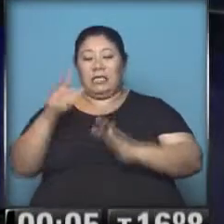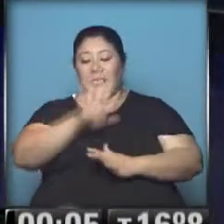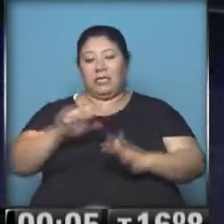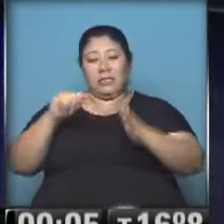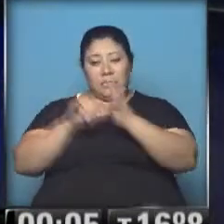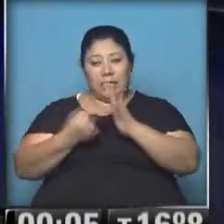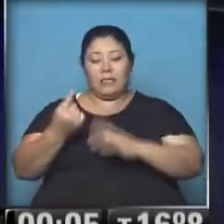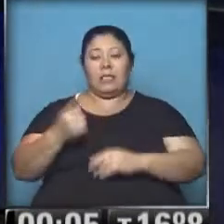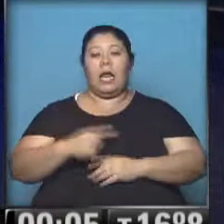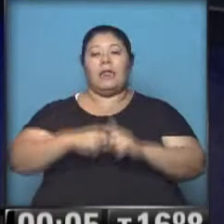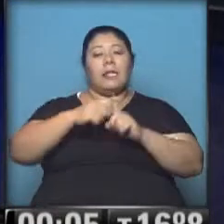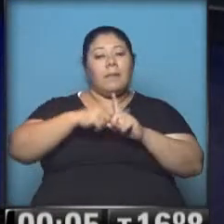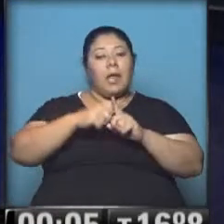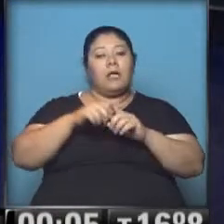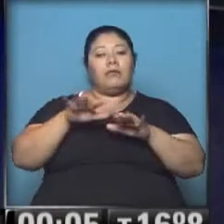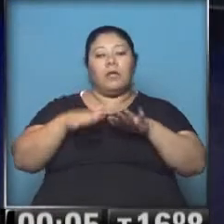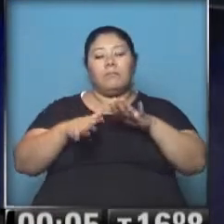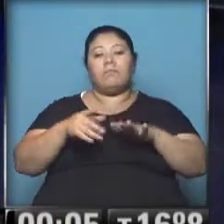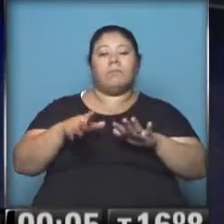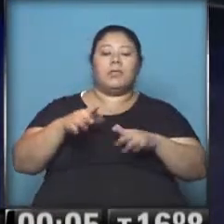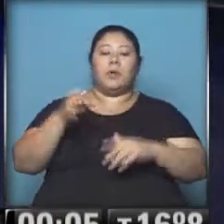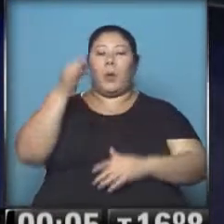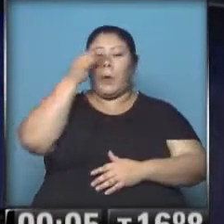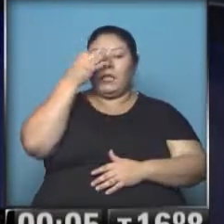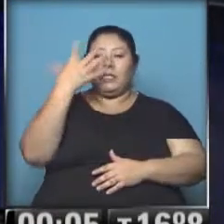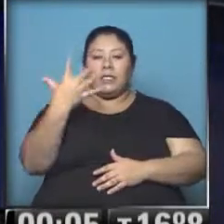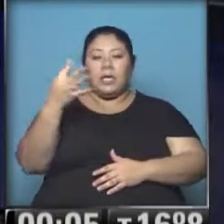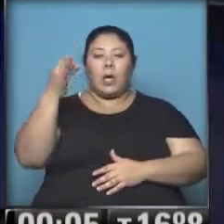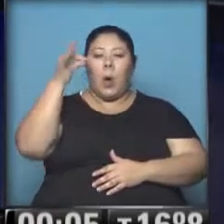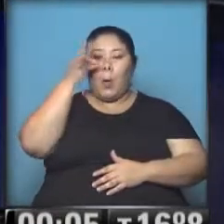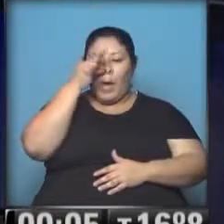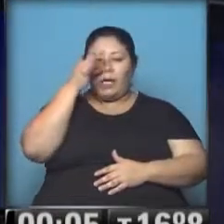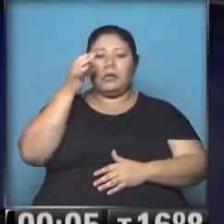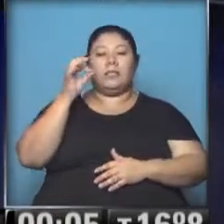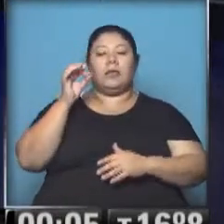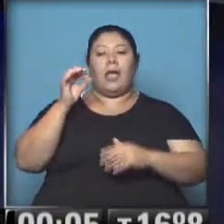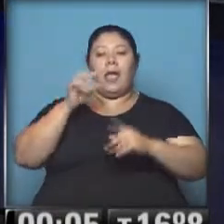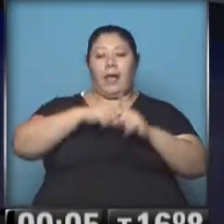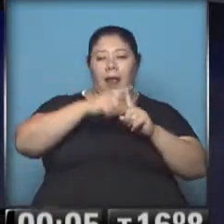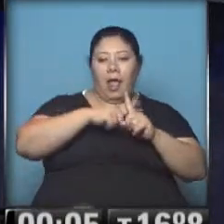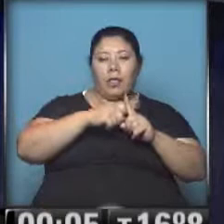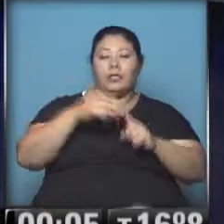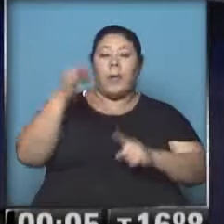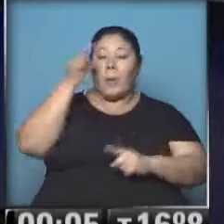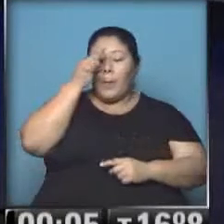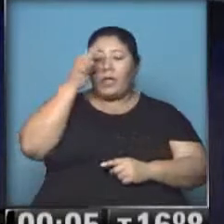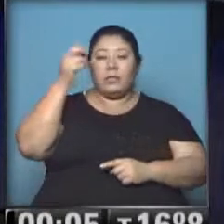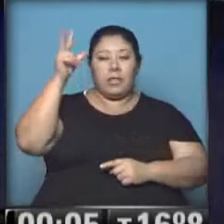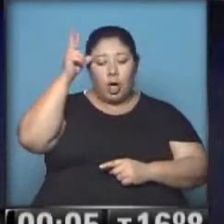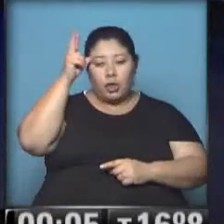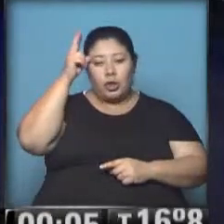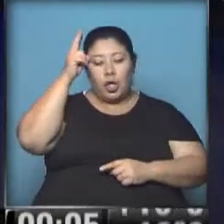no comienzan a subir. Fíjense, las máximas entre 20 y 25 grados, la provincia de Buenos Aires, 28 la franja norte, 26 la Pampa. El